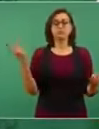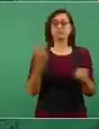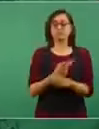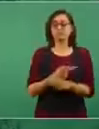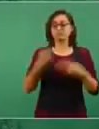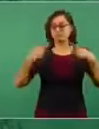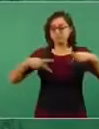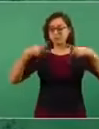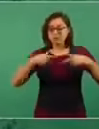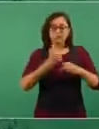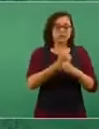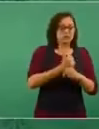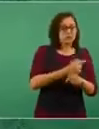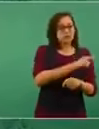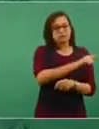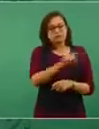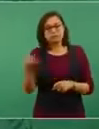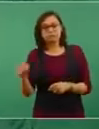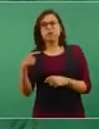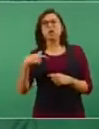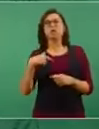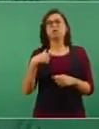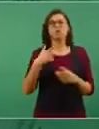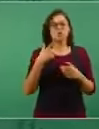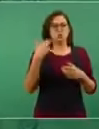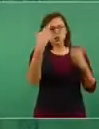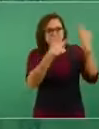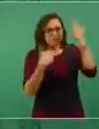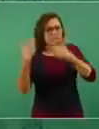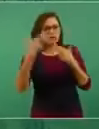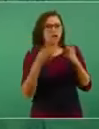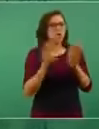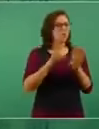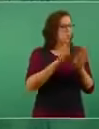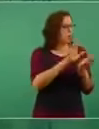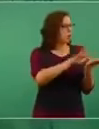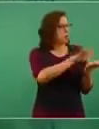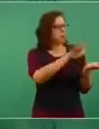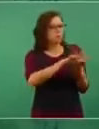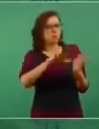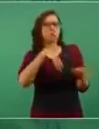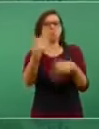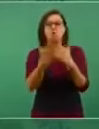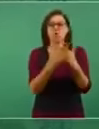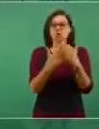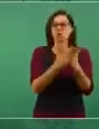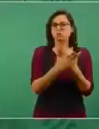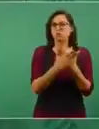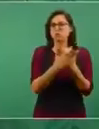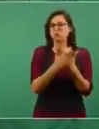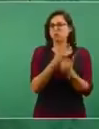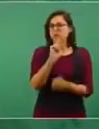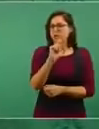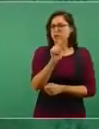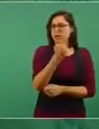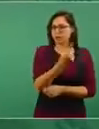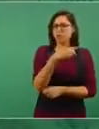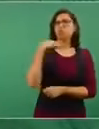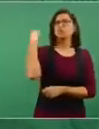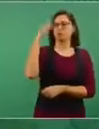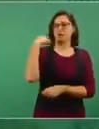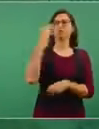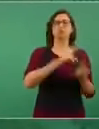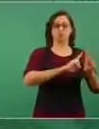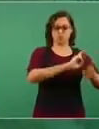damnificados, voy a estar, creo que el día 31 de marzo.